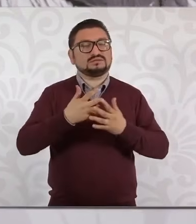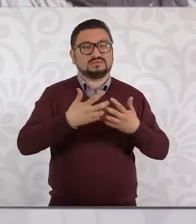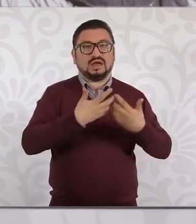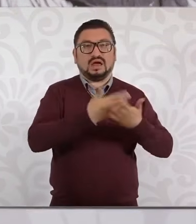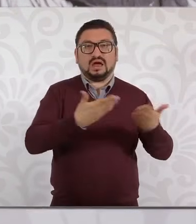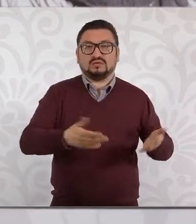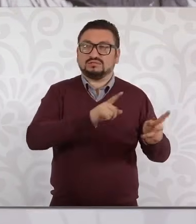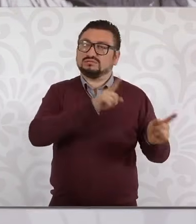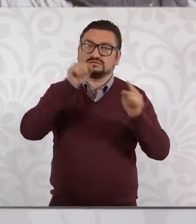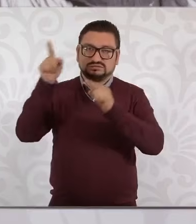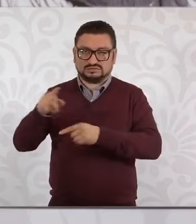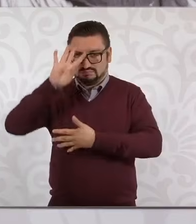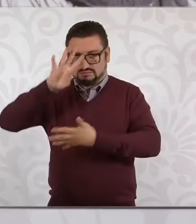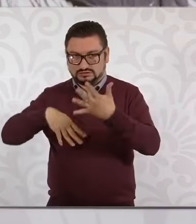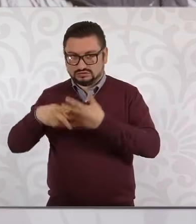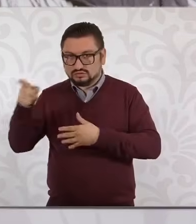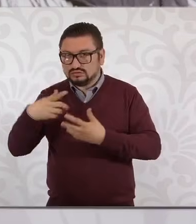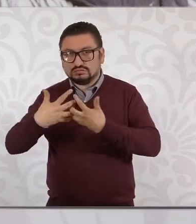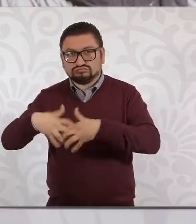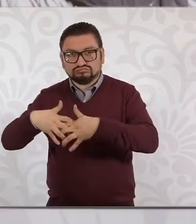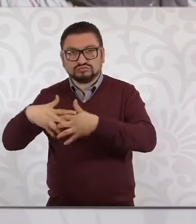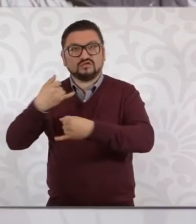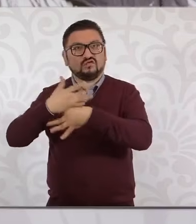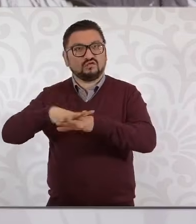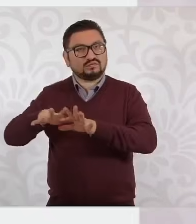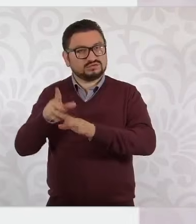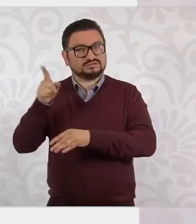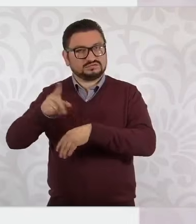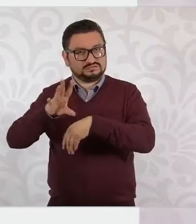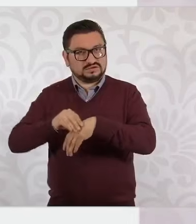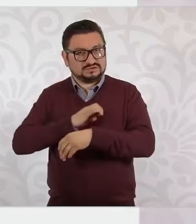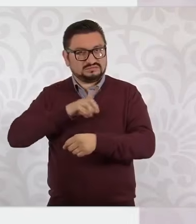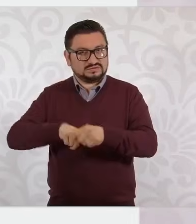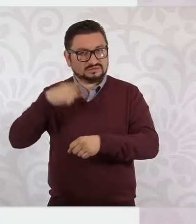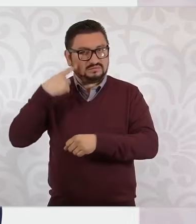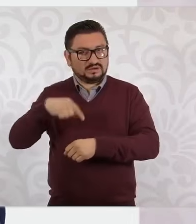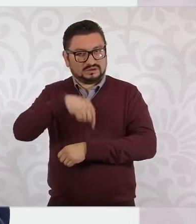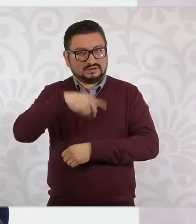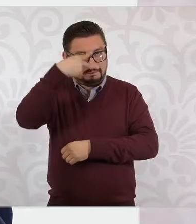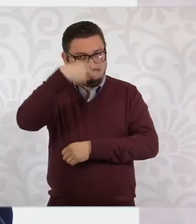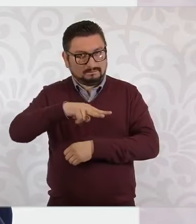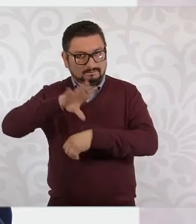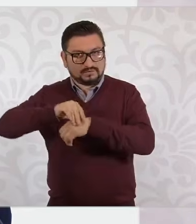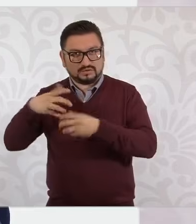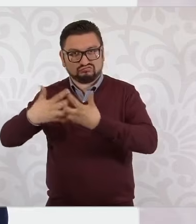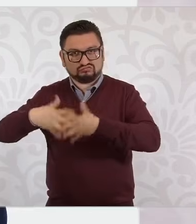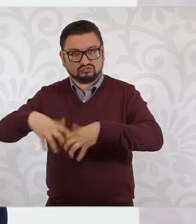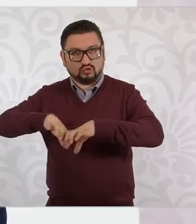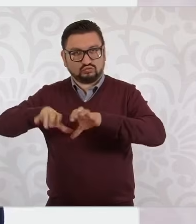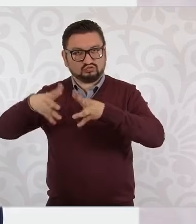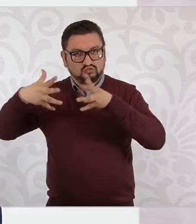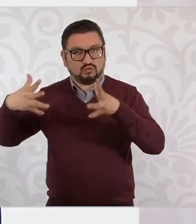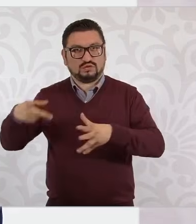fueron a Barcelona y ahí ya están procesando datos. Se abrió un espacio especial para México en la